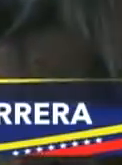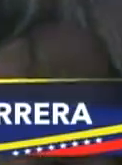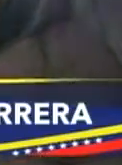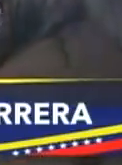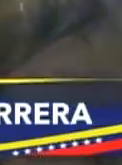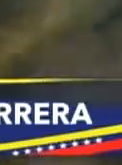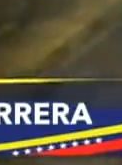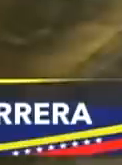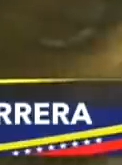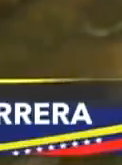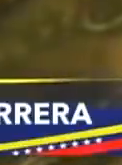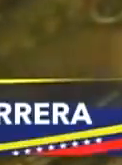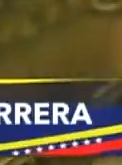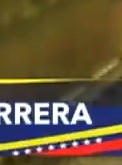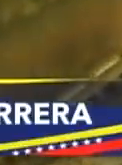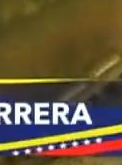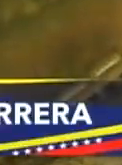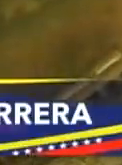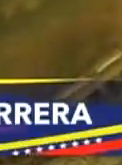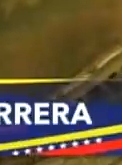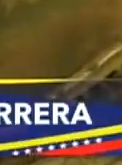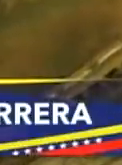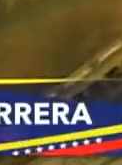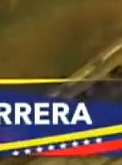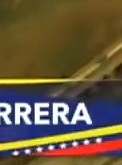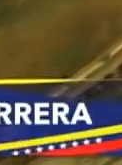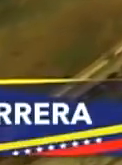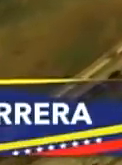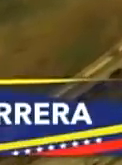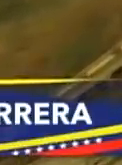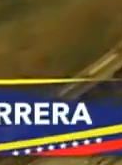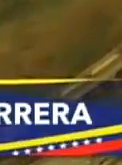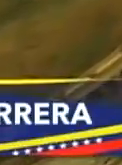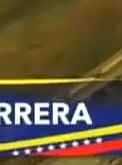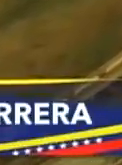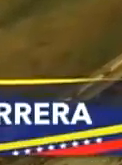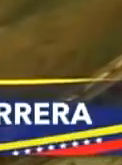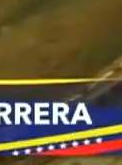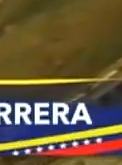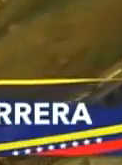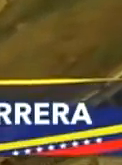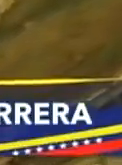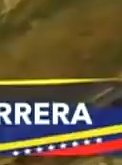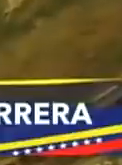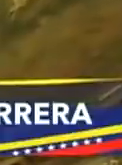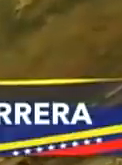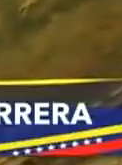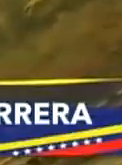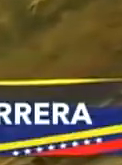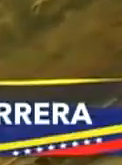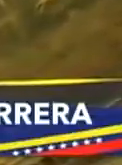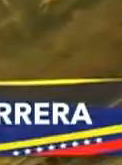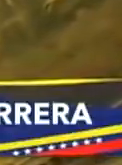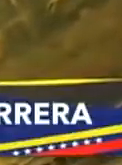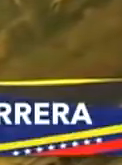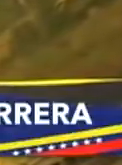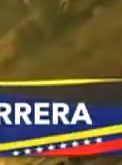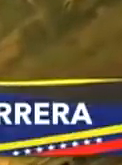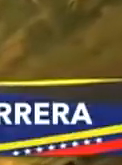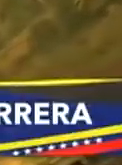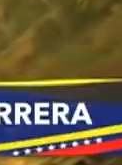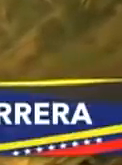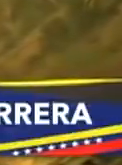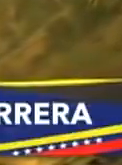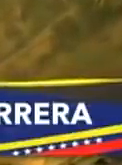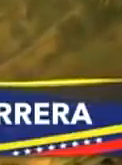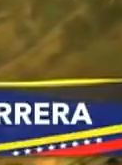rescató la democracia acá en el Parlamento Nacional. Esta imagen desde el Salón Elíptico para rendir tributo, sin duda, a